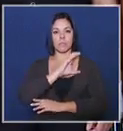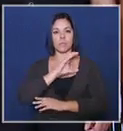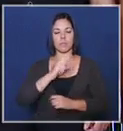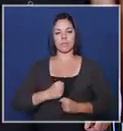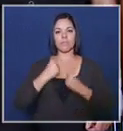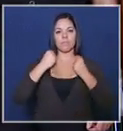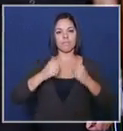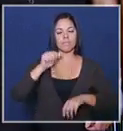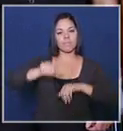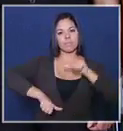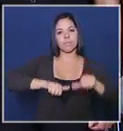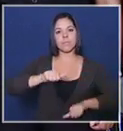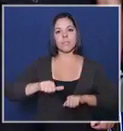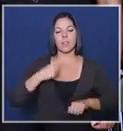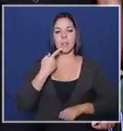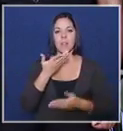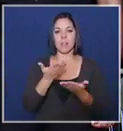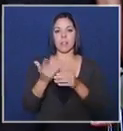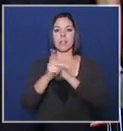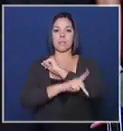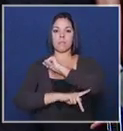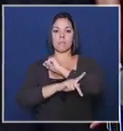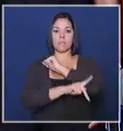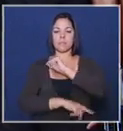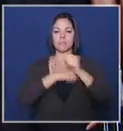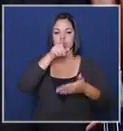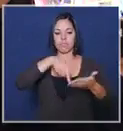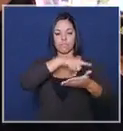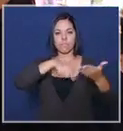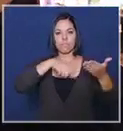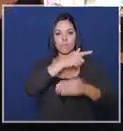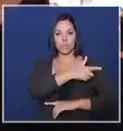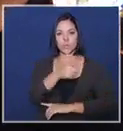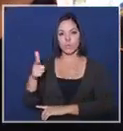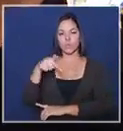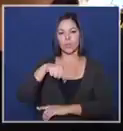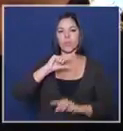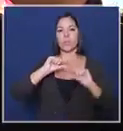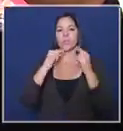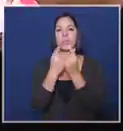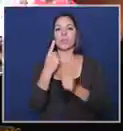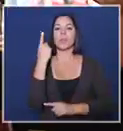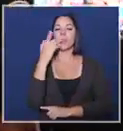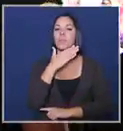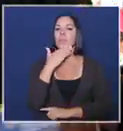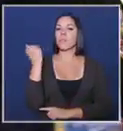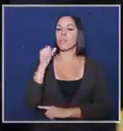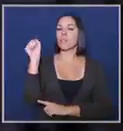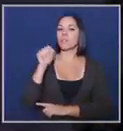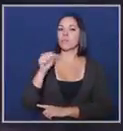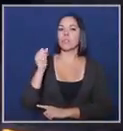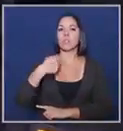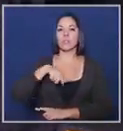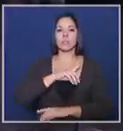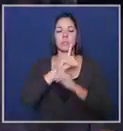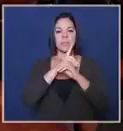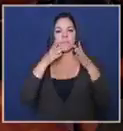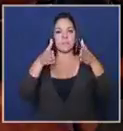valientes y dispuestos a luchar para este país de la guerra del crimen rescatar. ¡Somos Grupo 1, el mejor! ¡Sí, señor!